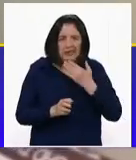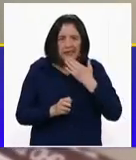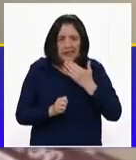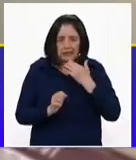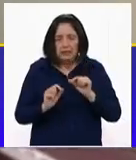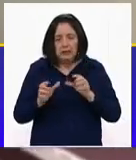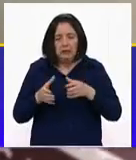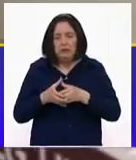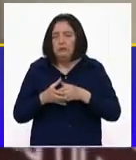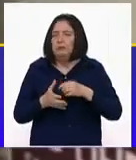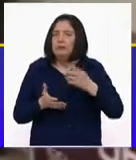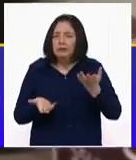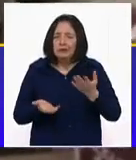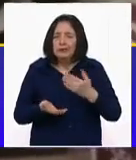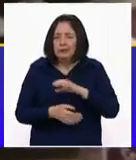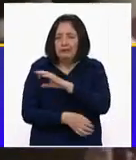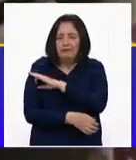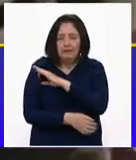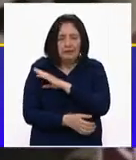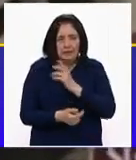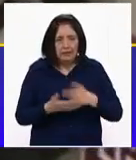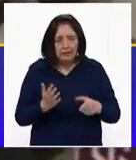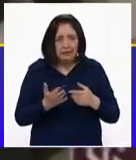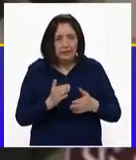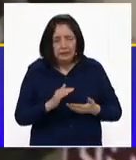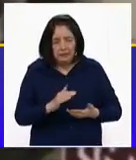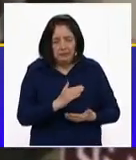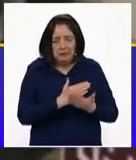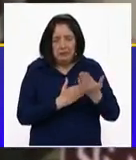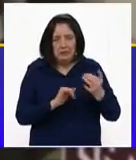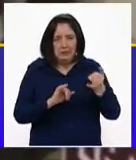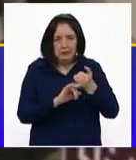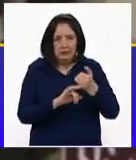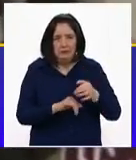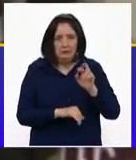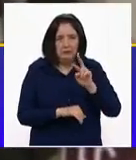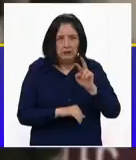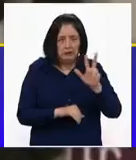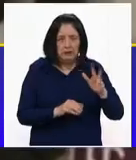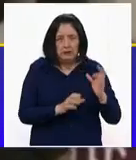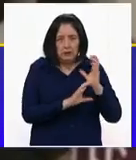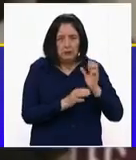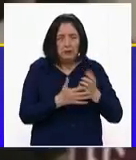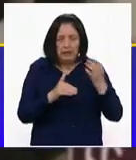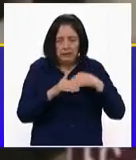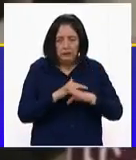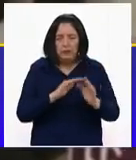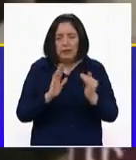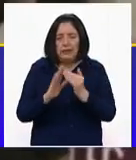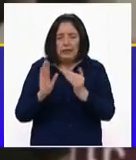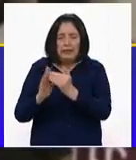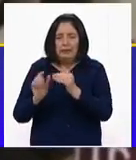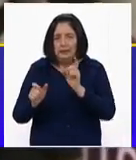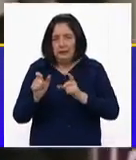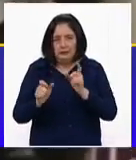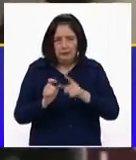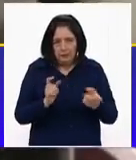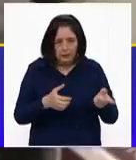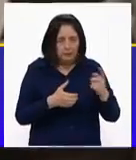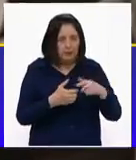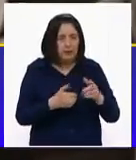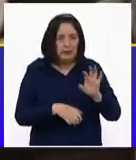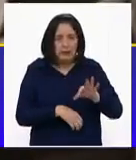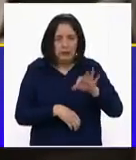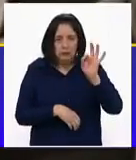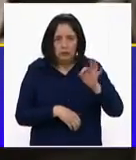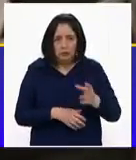de los agentes del Ministerio Público, que durante la madrugada del sábado 23 de octubre allanó las viviendas de los implicados, donde se